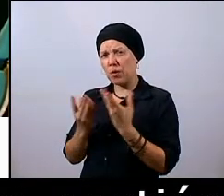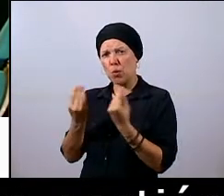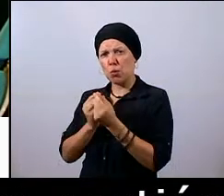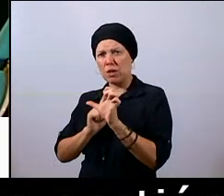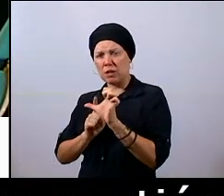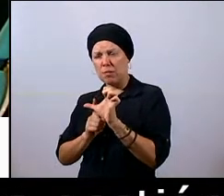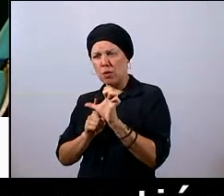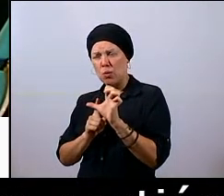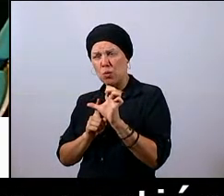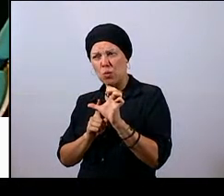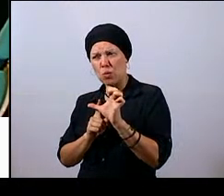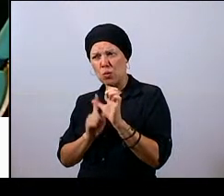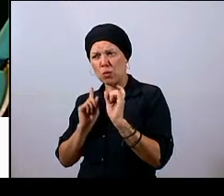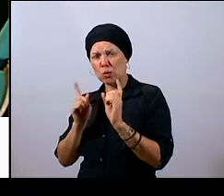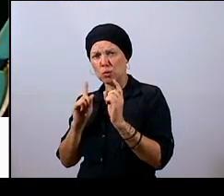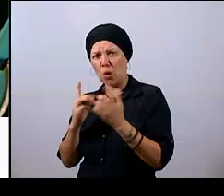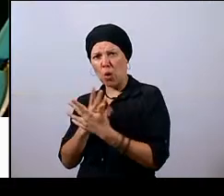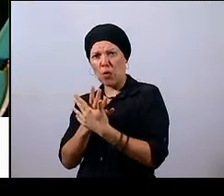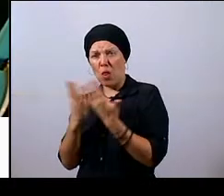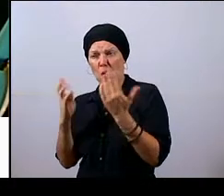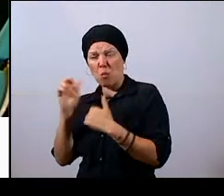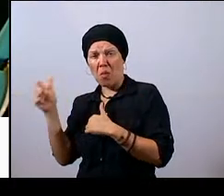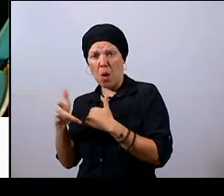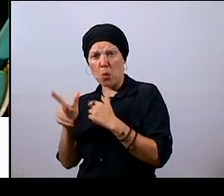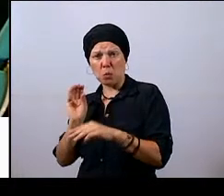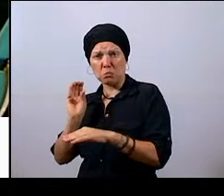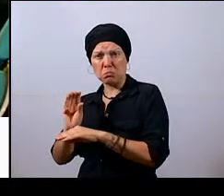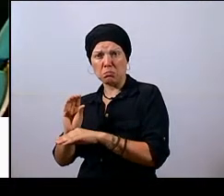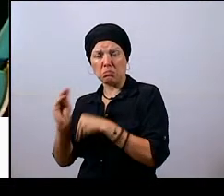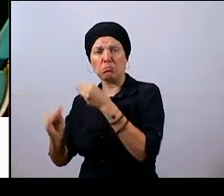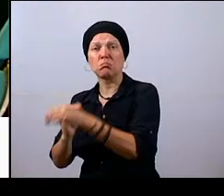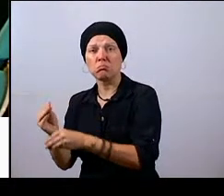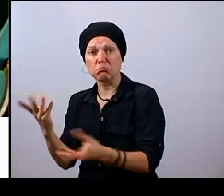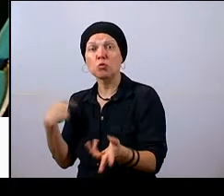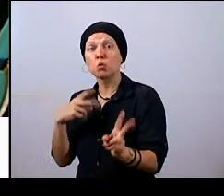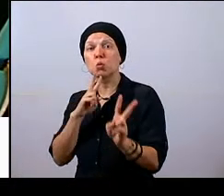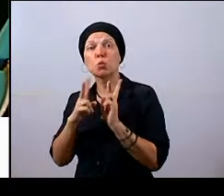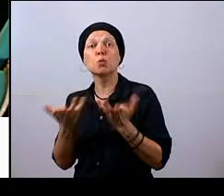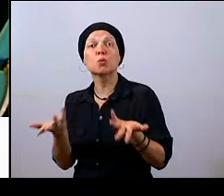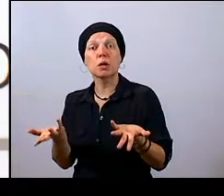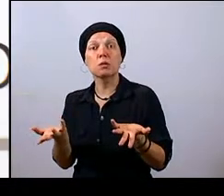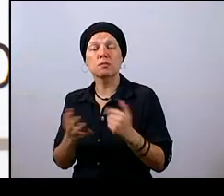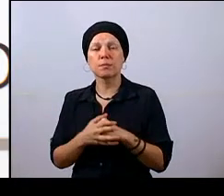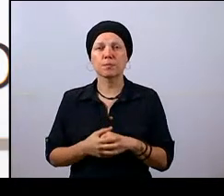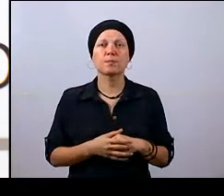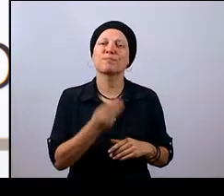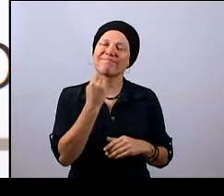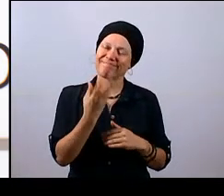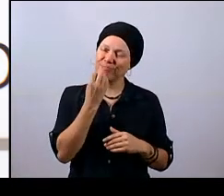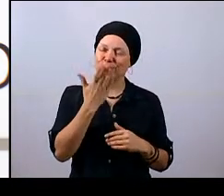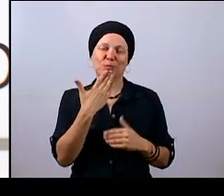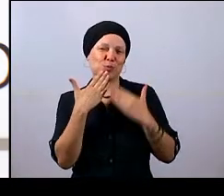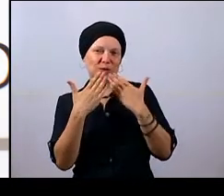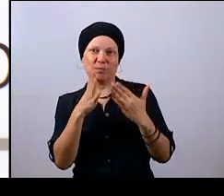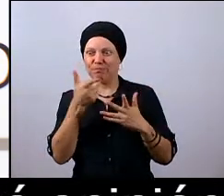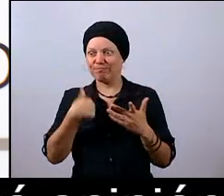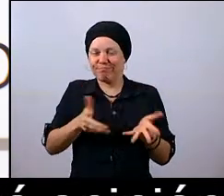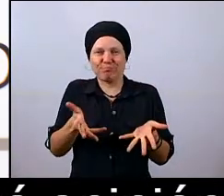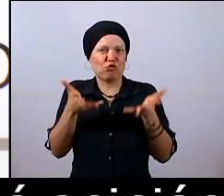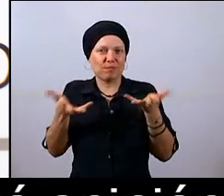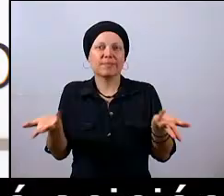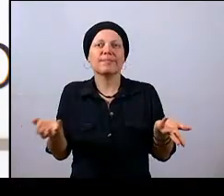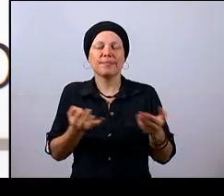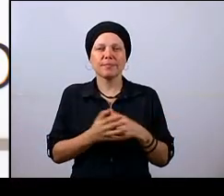Extremadura había ejecutado solo 19 millones de euros. ¿Qué merece esta valoración? Bien, muchísimas gracias. A mí me